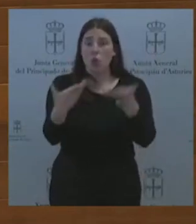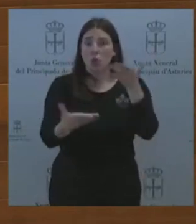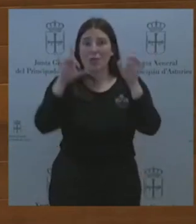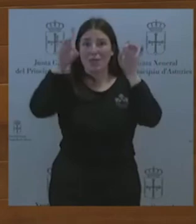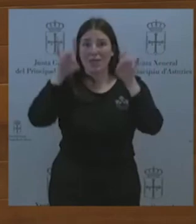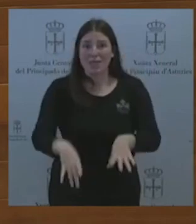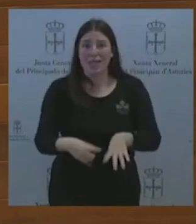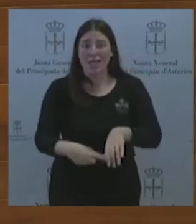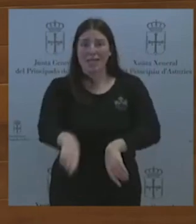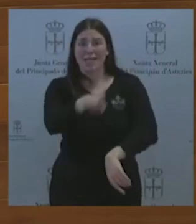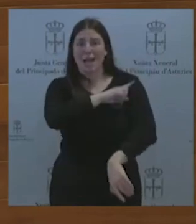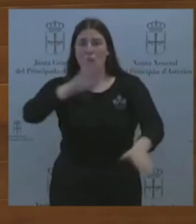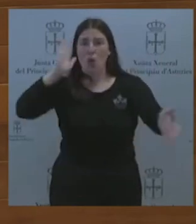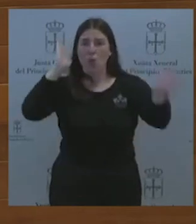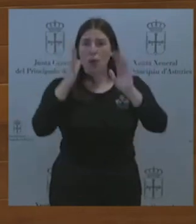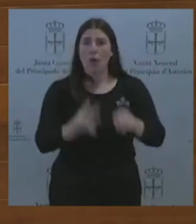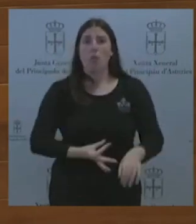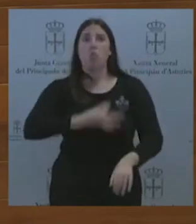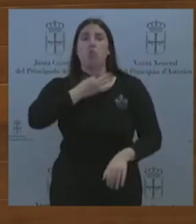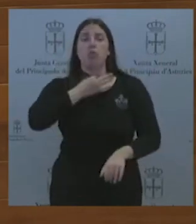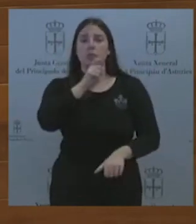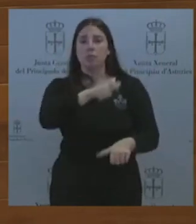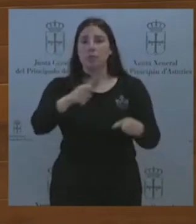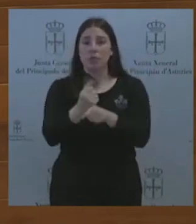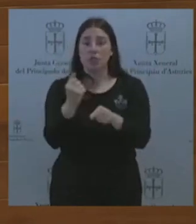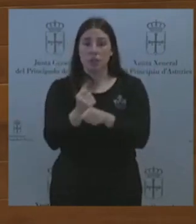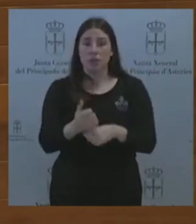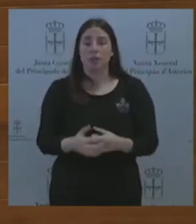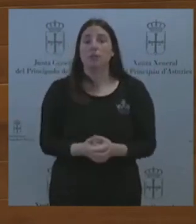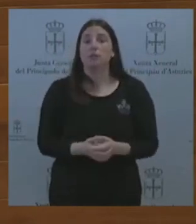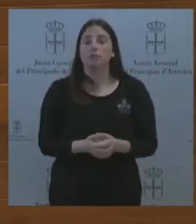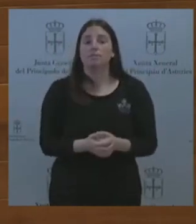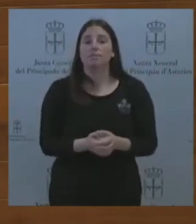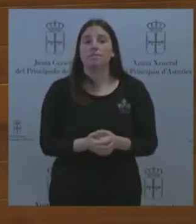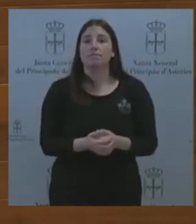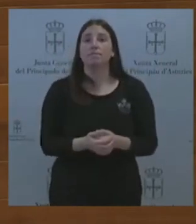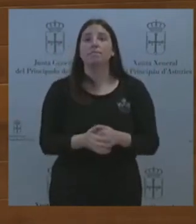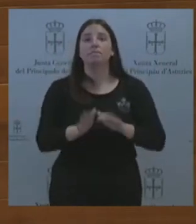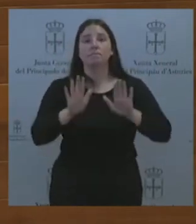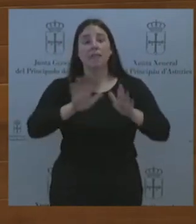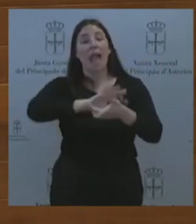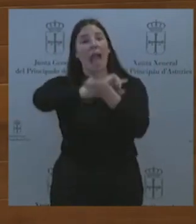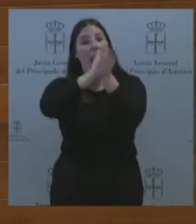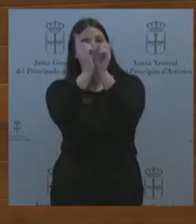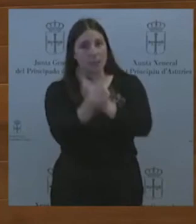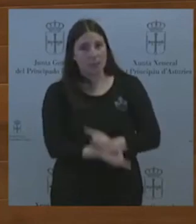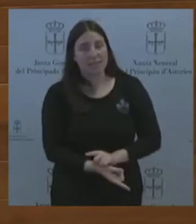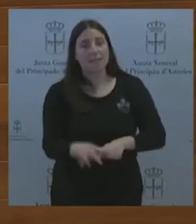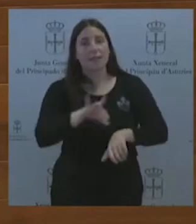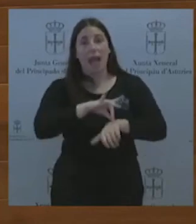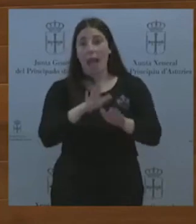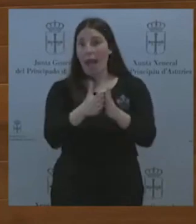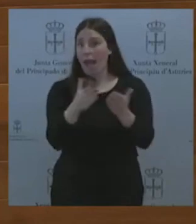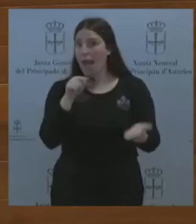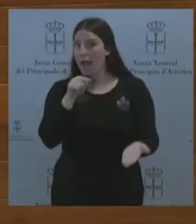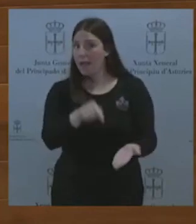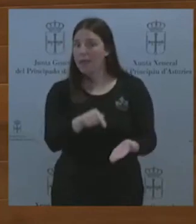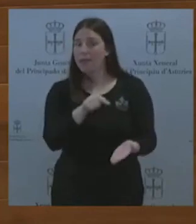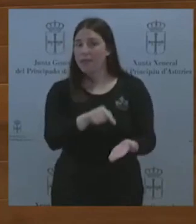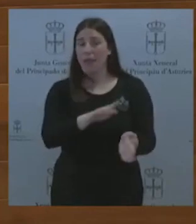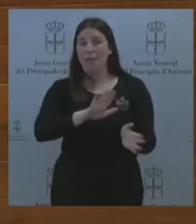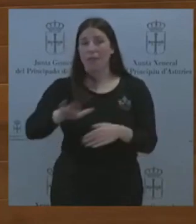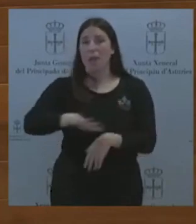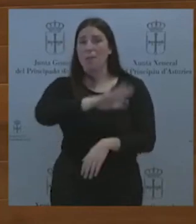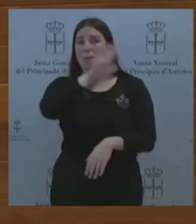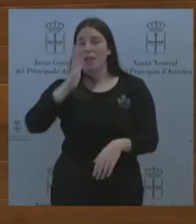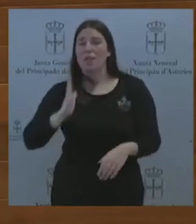trabajadora. Frente a esa agenda que hipoteca el futuro de Asturias, el futuro de